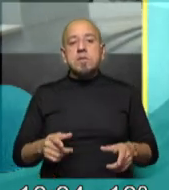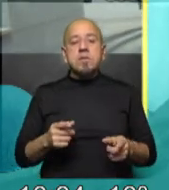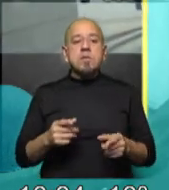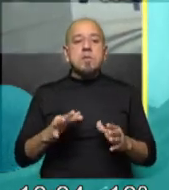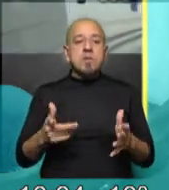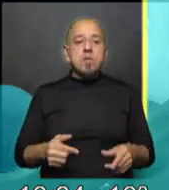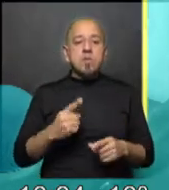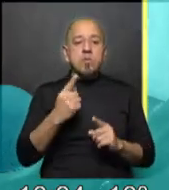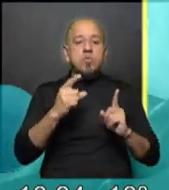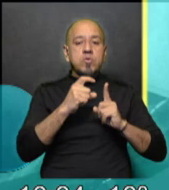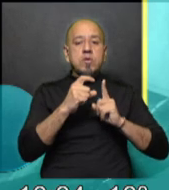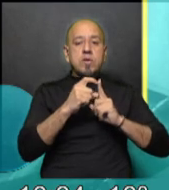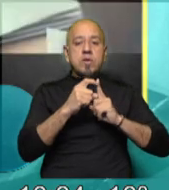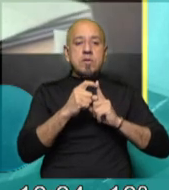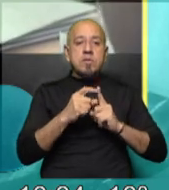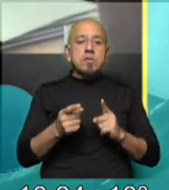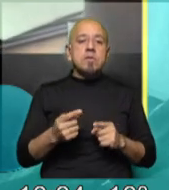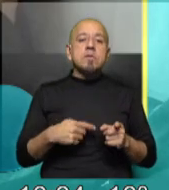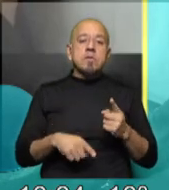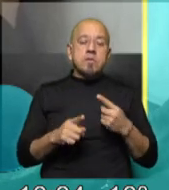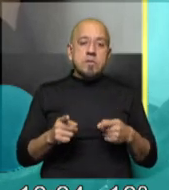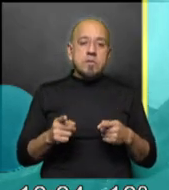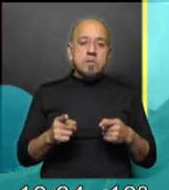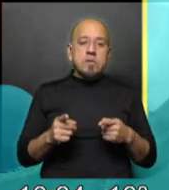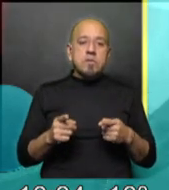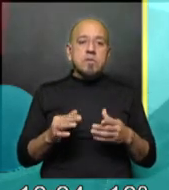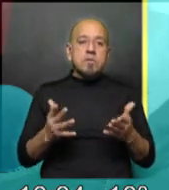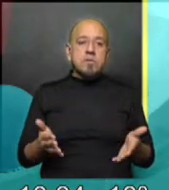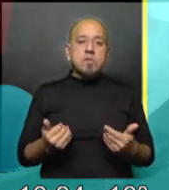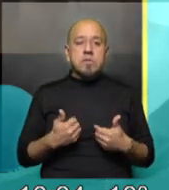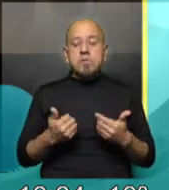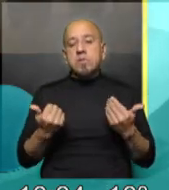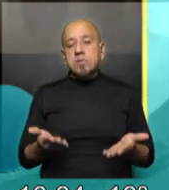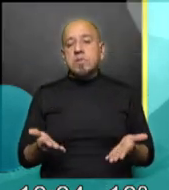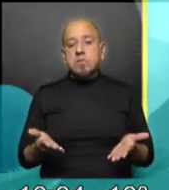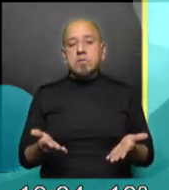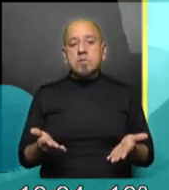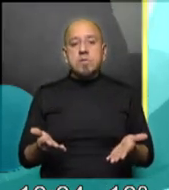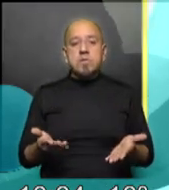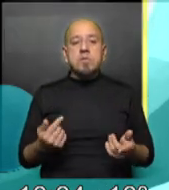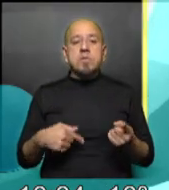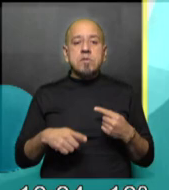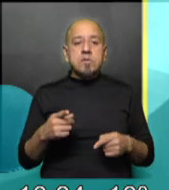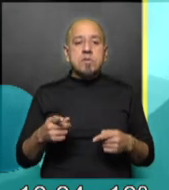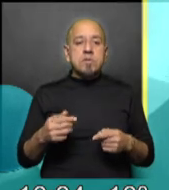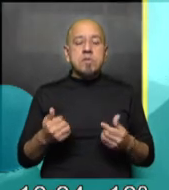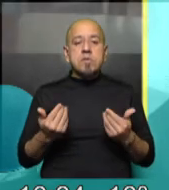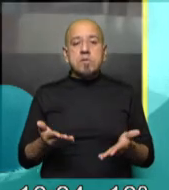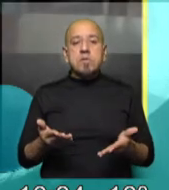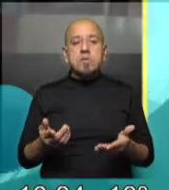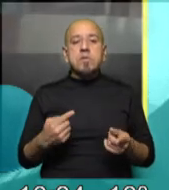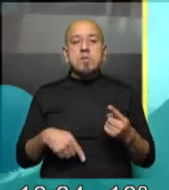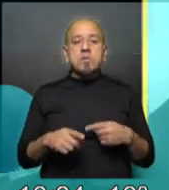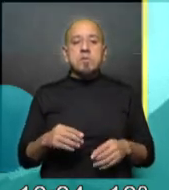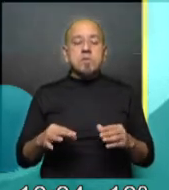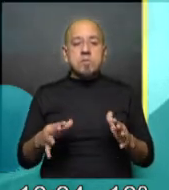por menos de $1. O sea, fue así, fue un regalo, lo ataron con una moñita y se los regalaron. Bueno, ¿qué